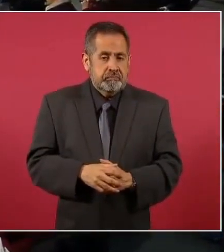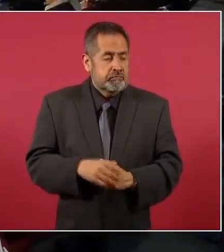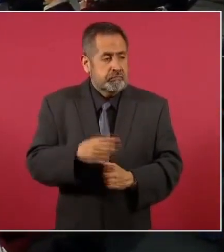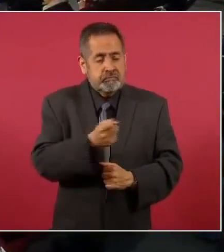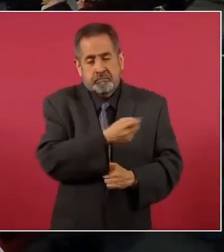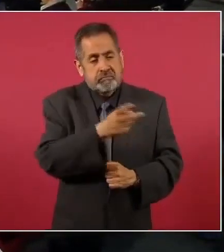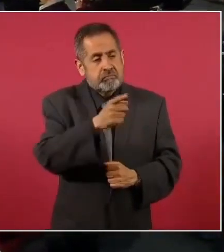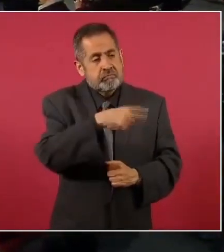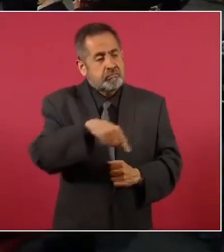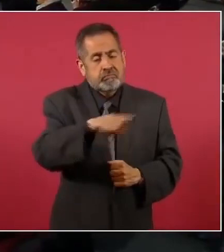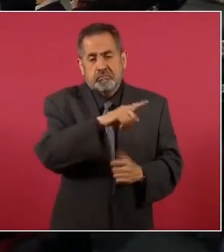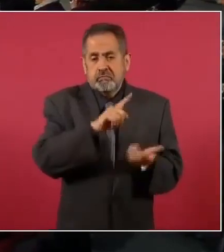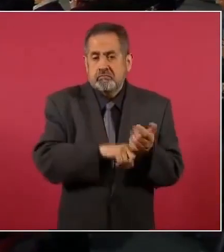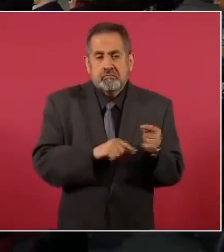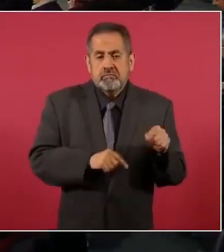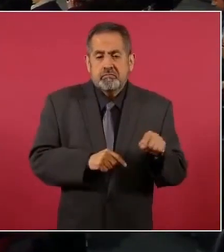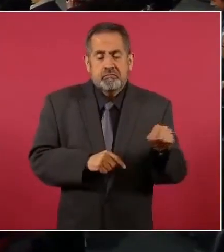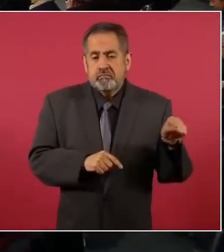completamente